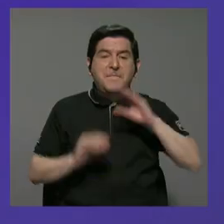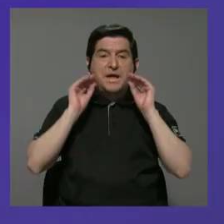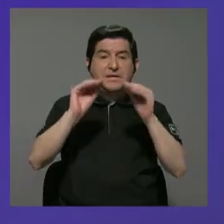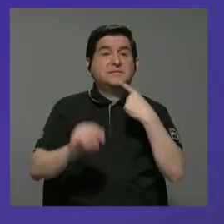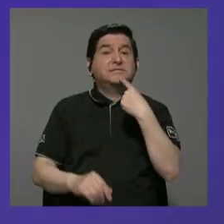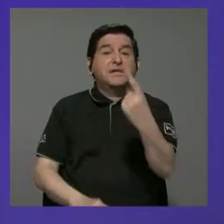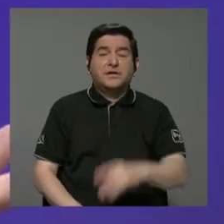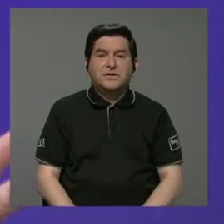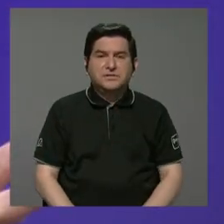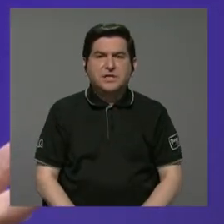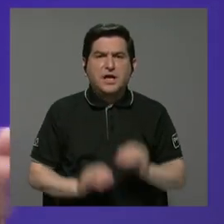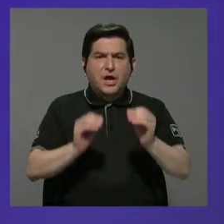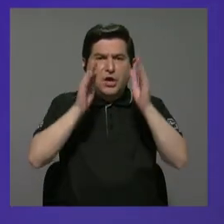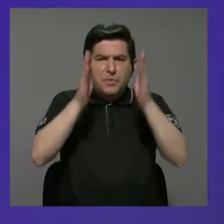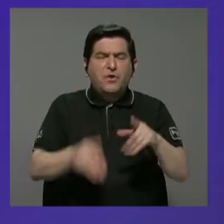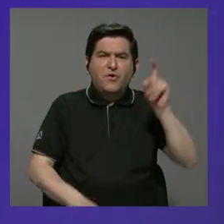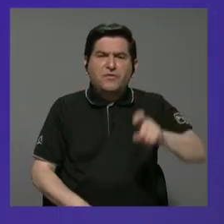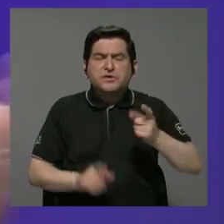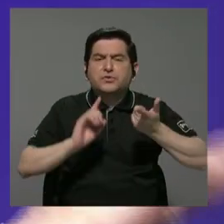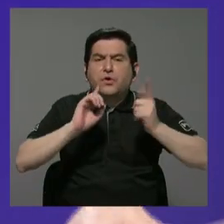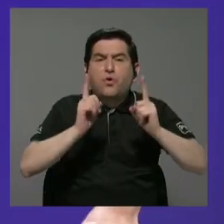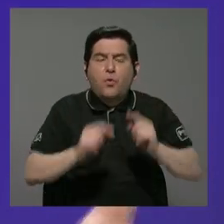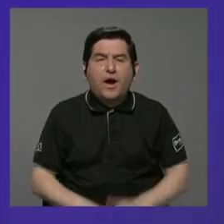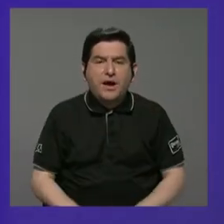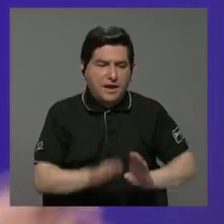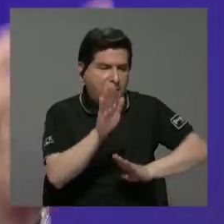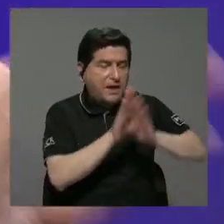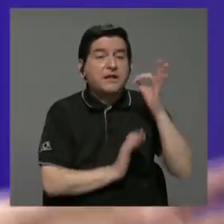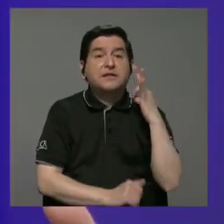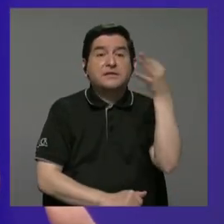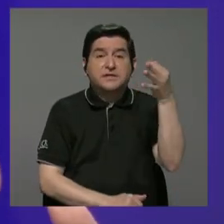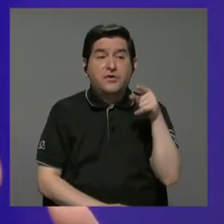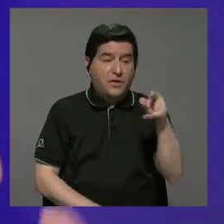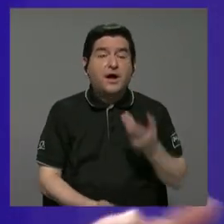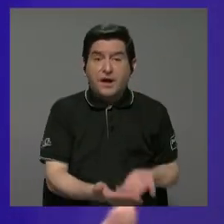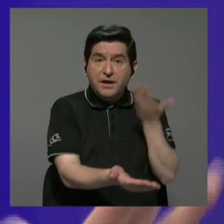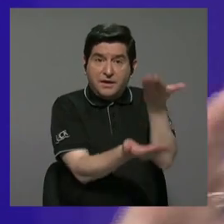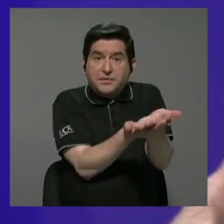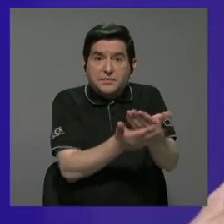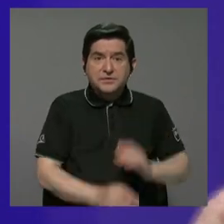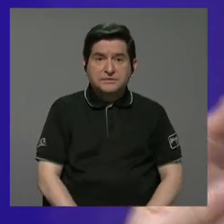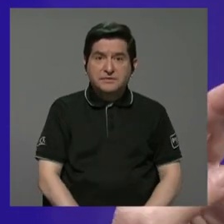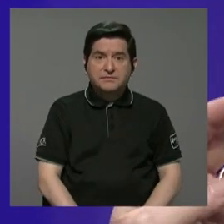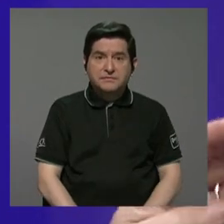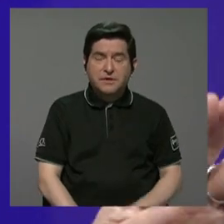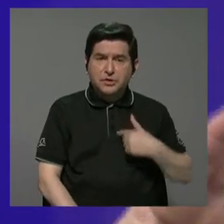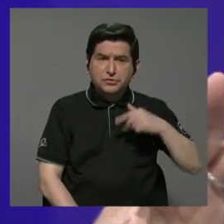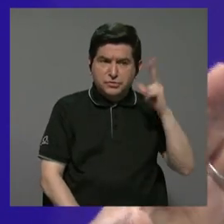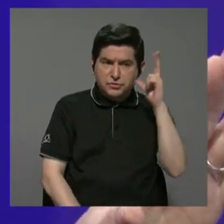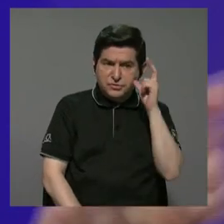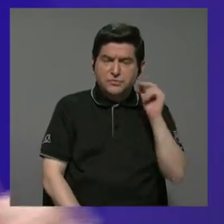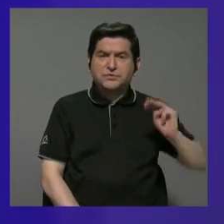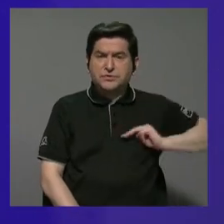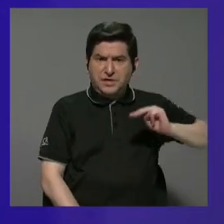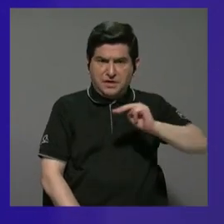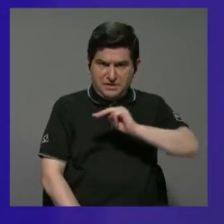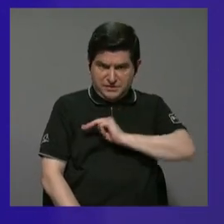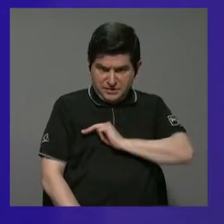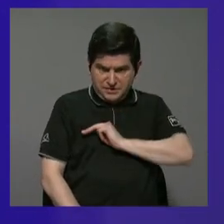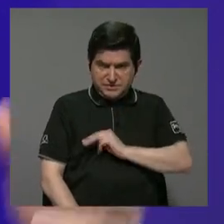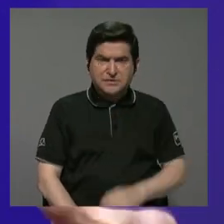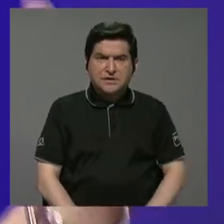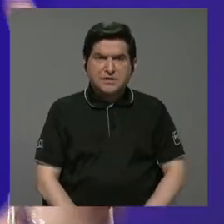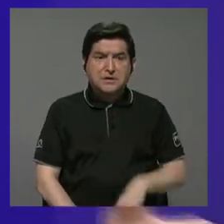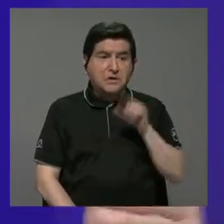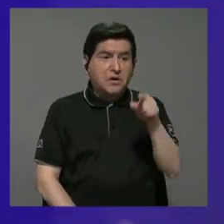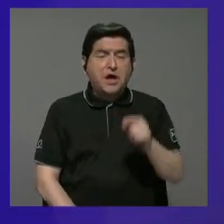diga qué docente se necesita para el desarrollo futuro. Bueno, ahí está la propuesta. Ahí está. Yo escuché decir al ministerio que iban